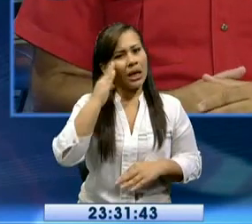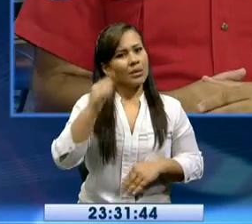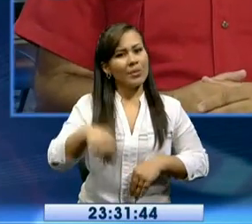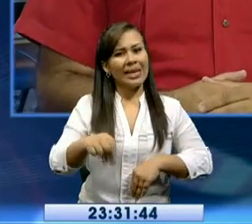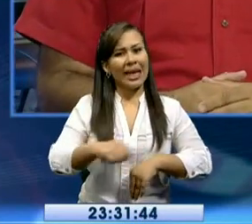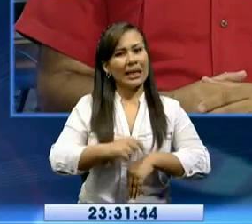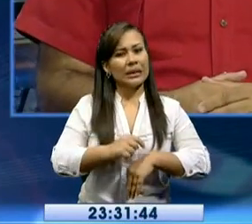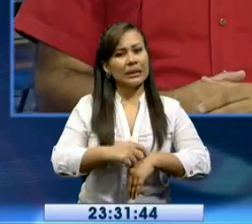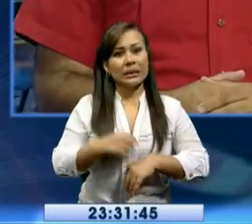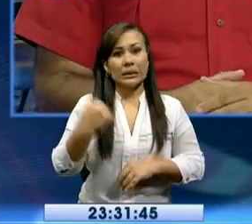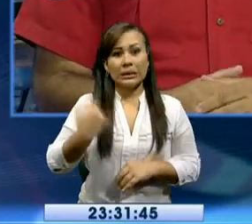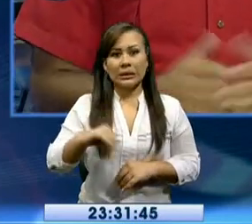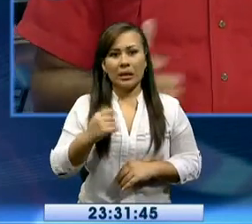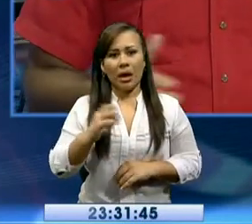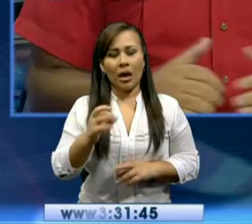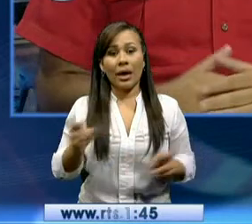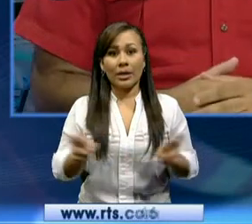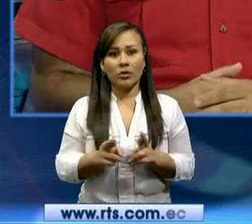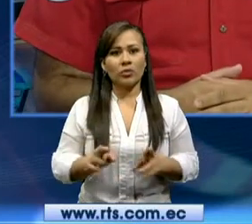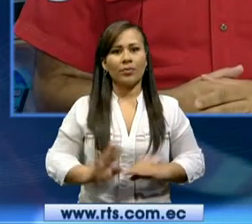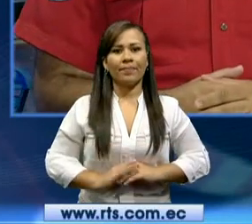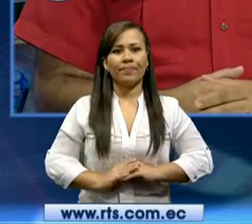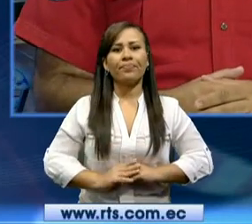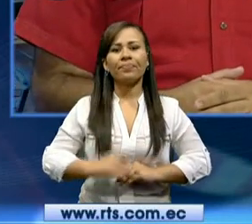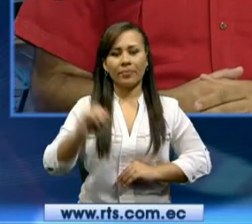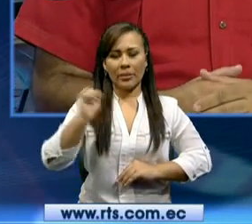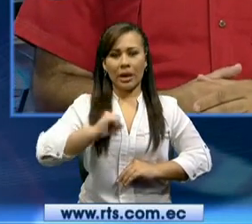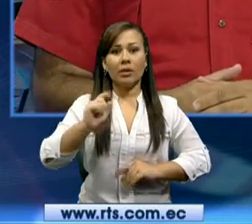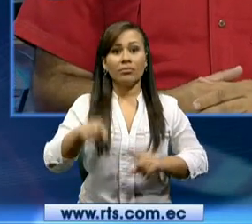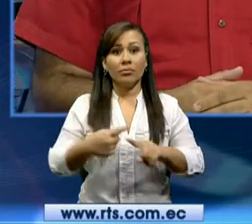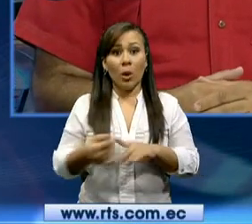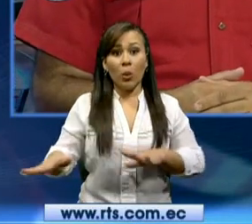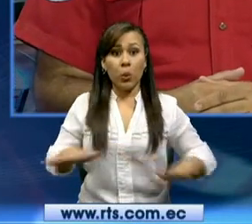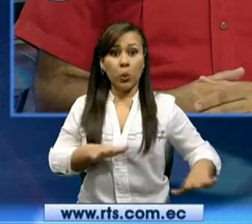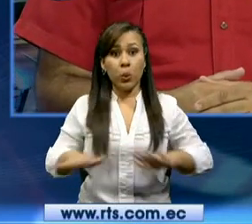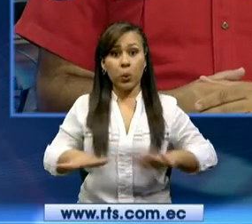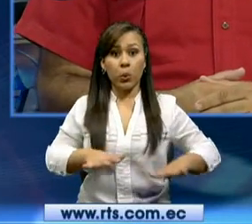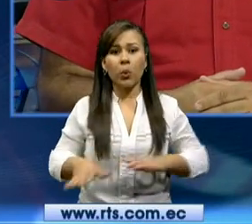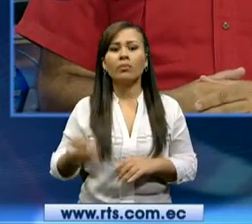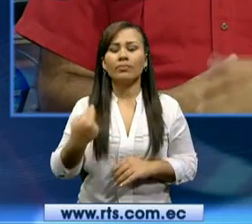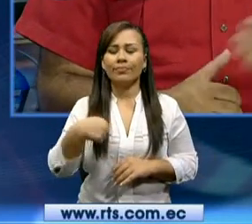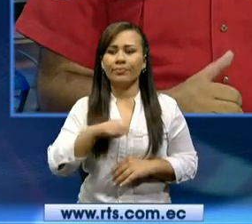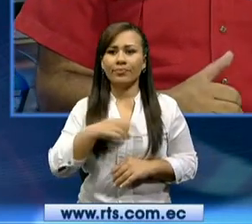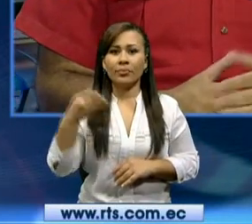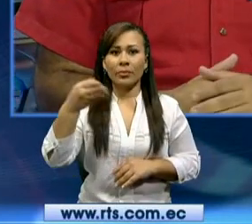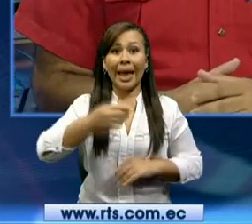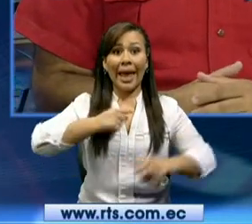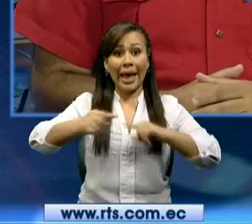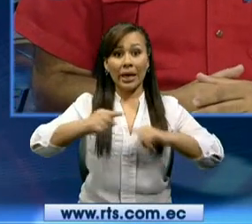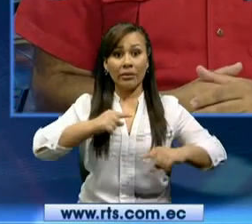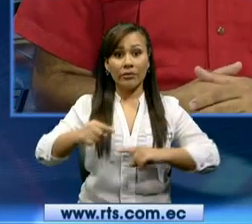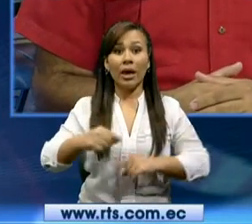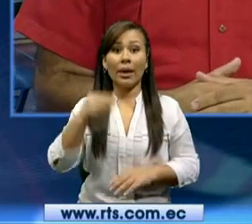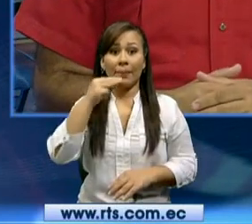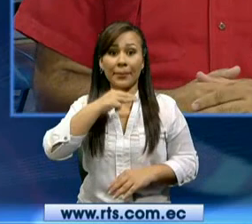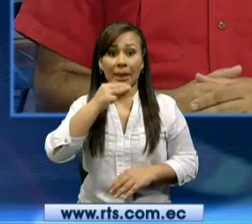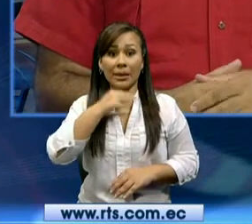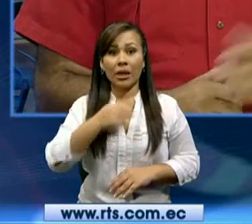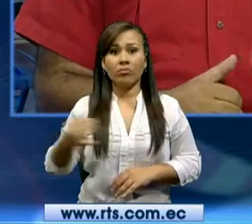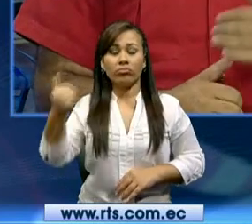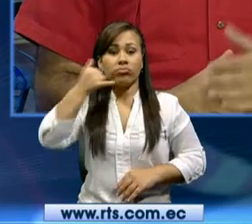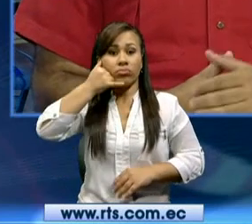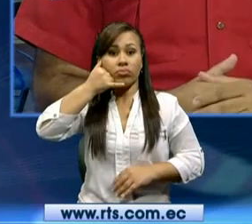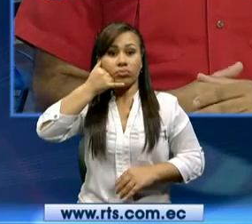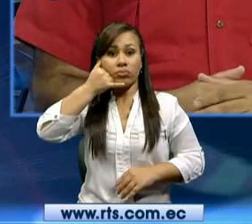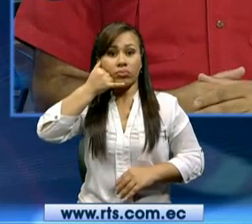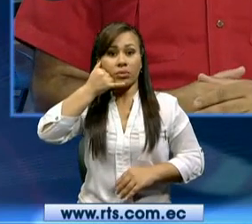en televisión es el problema. No, por supuesto. Una vez que se dio el evento, pues inmediatamente el jefe de bomberos de Manta se puso en